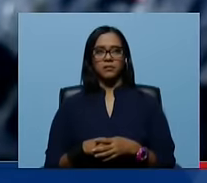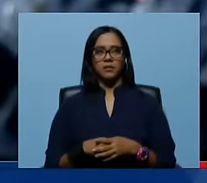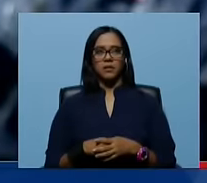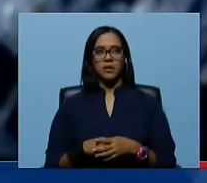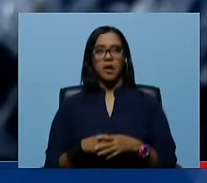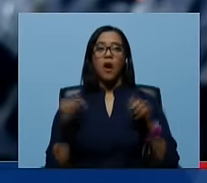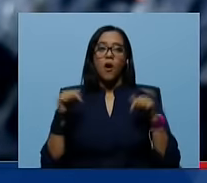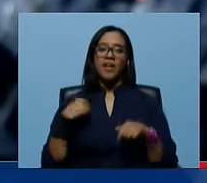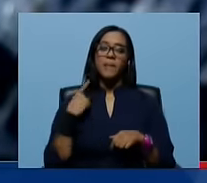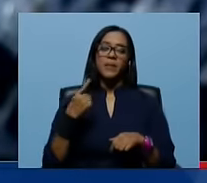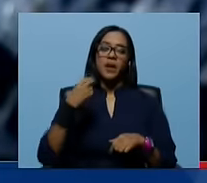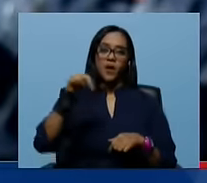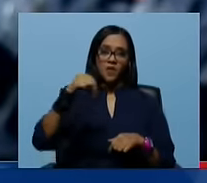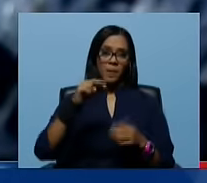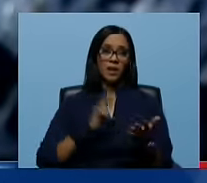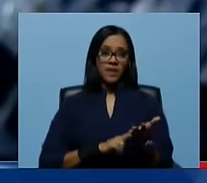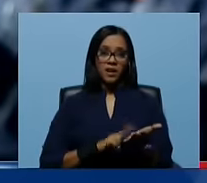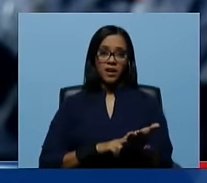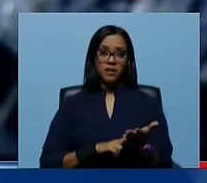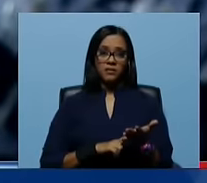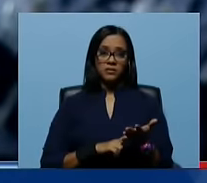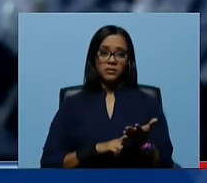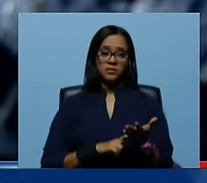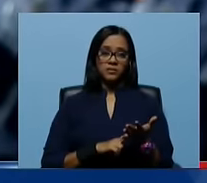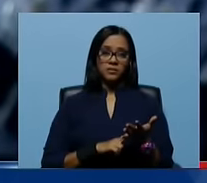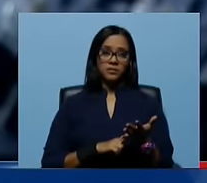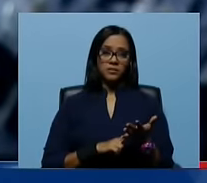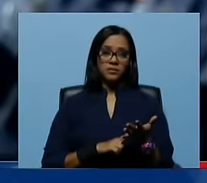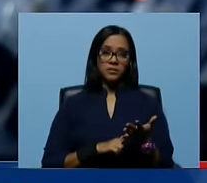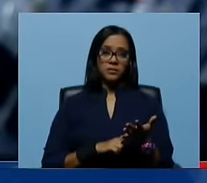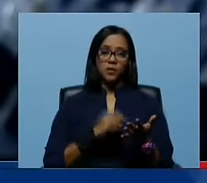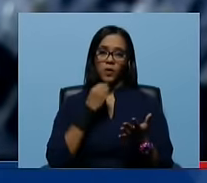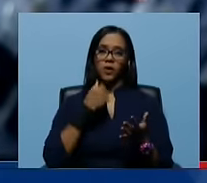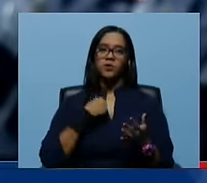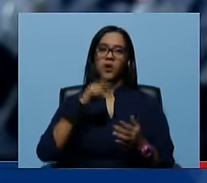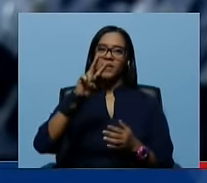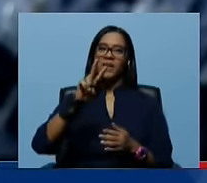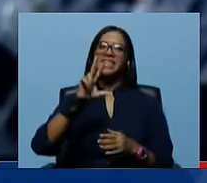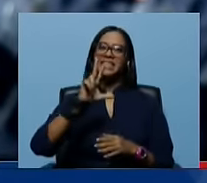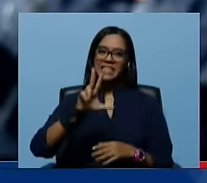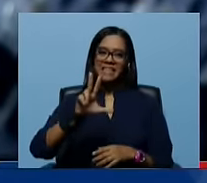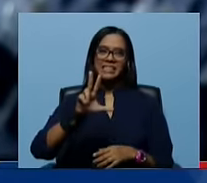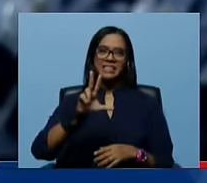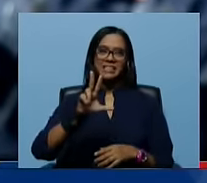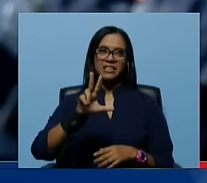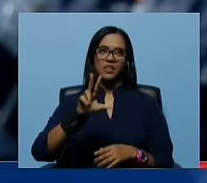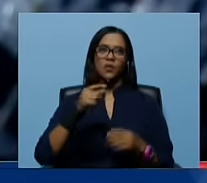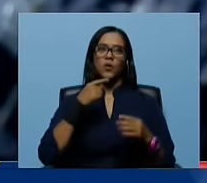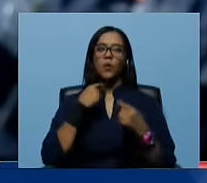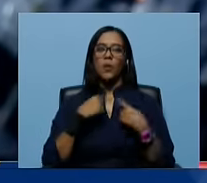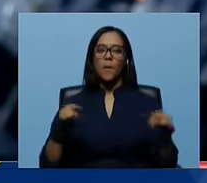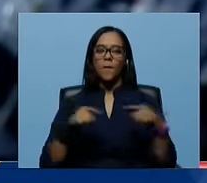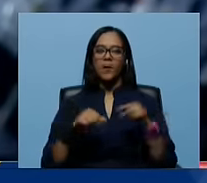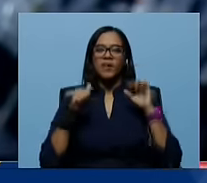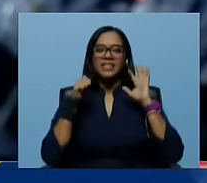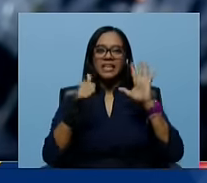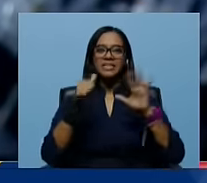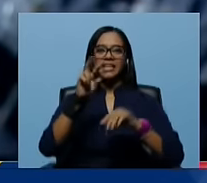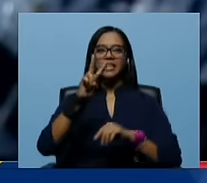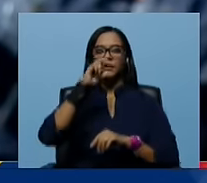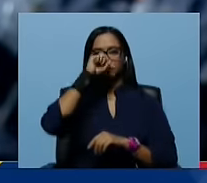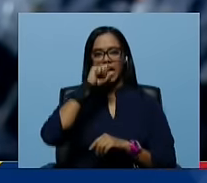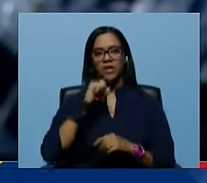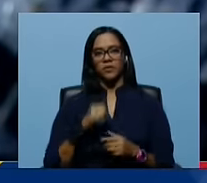Hoy es 1 de noviembre, ¿verdad? Bueno, yo el 23 cumplo 62